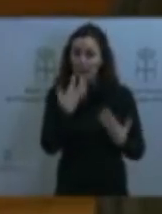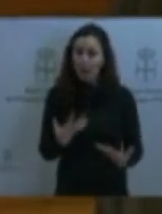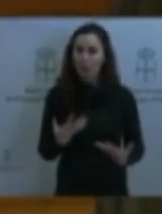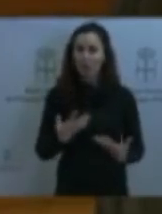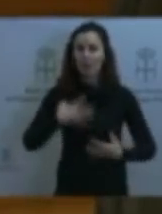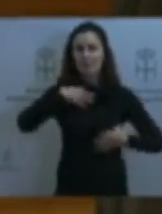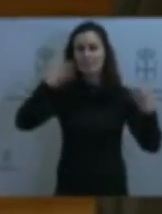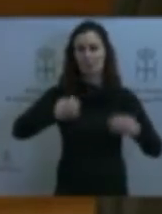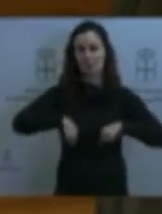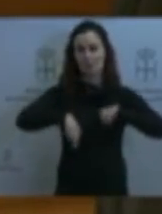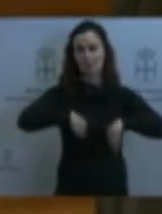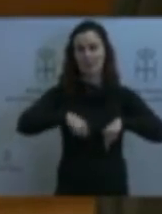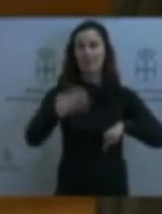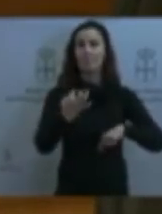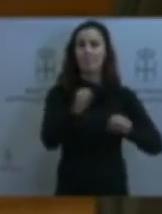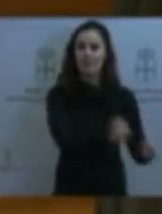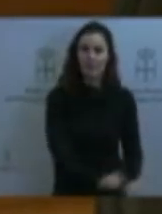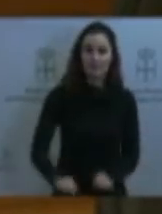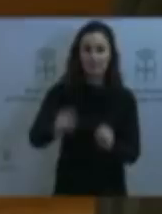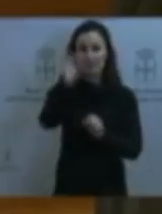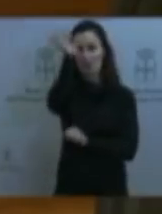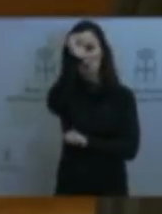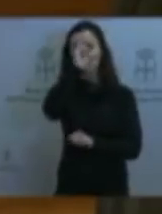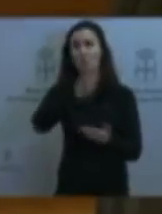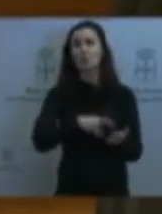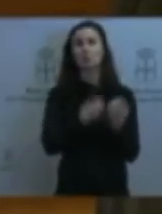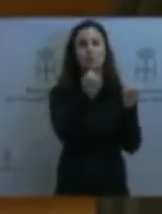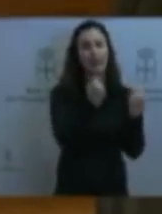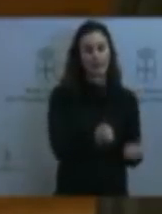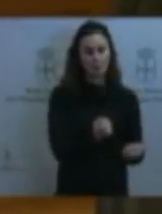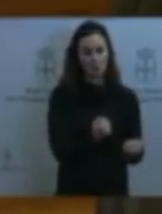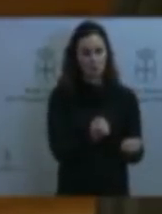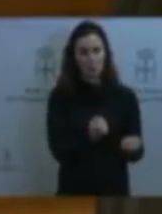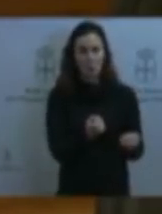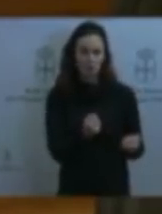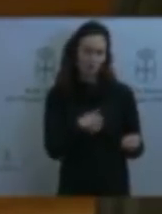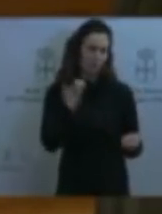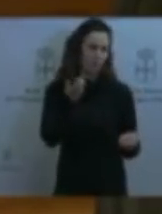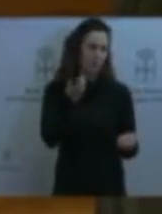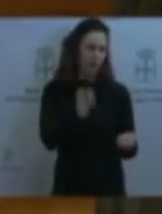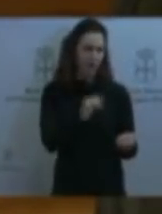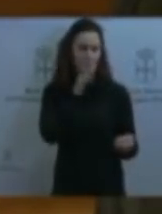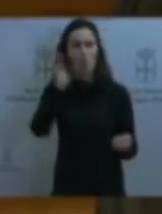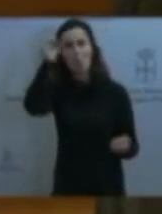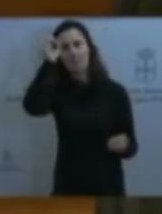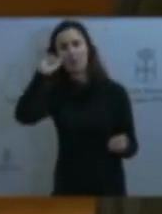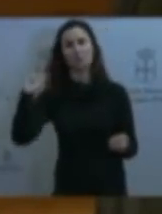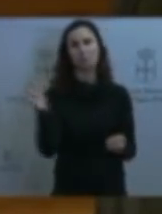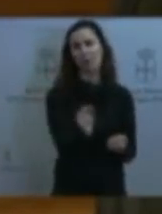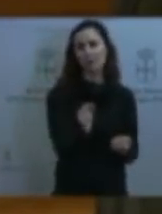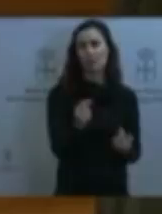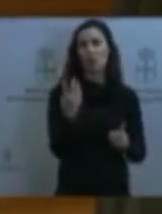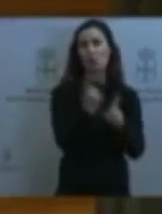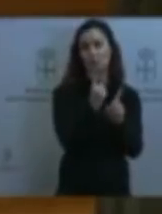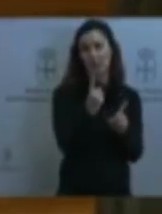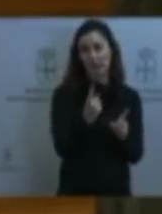la opinión de técnicos solventes que se sintieron ofendidos por opiniones profanas, como la suya y la mía, y la de ese señor,